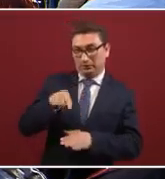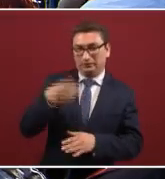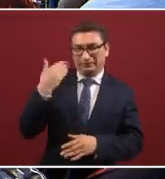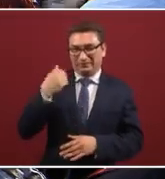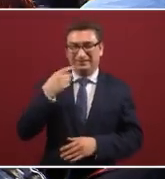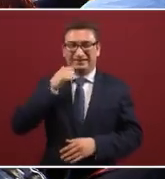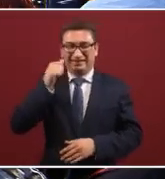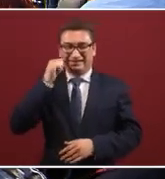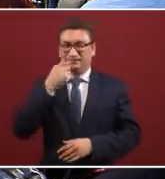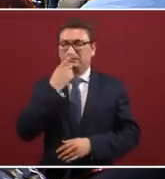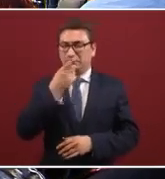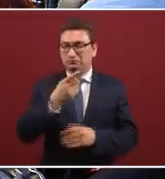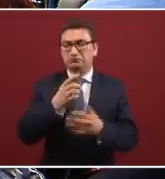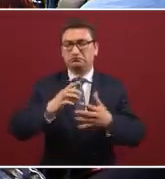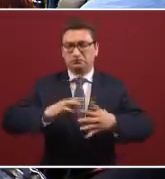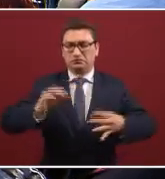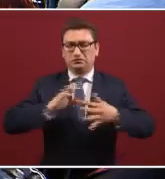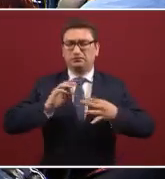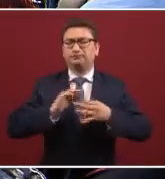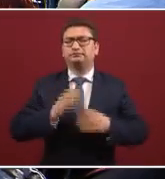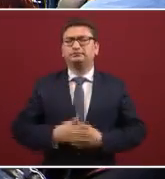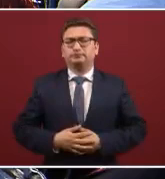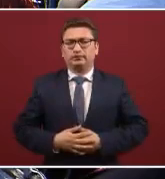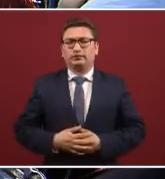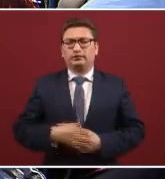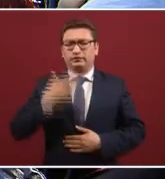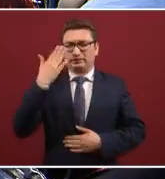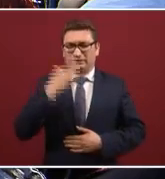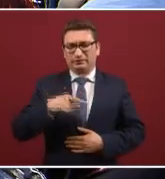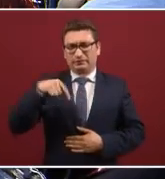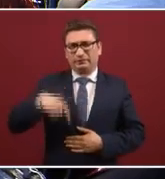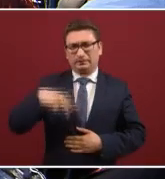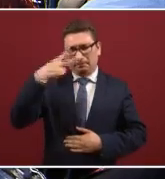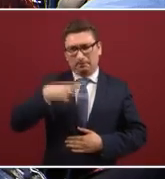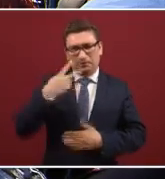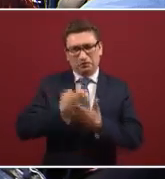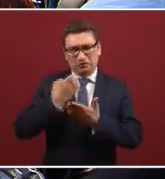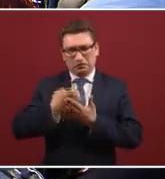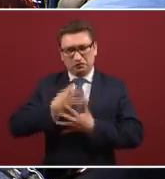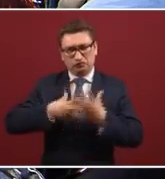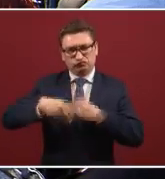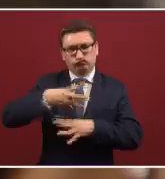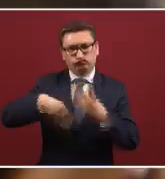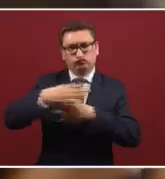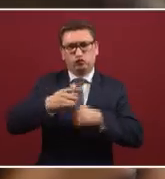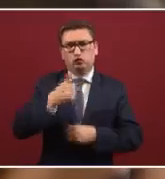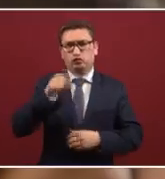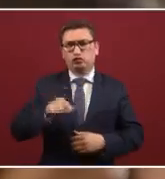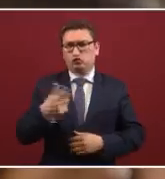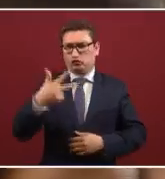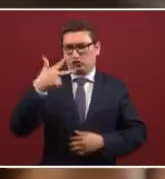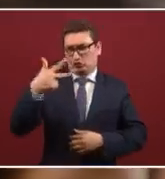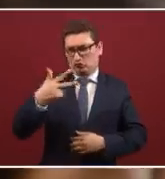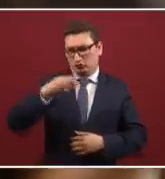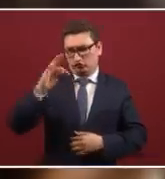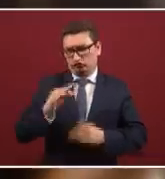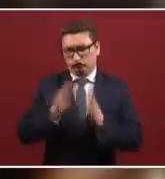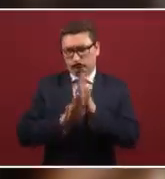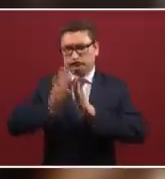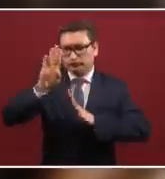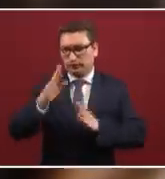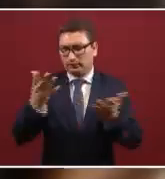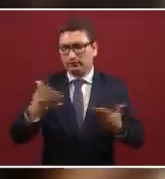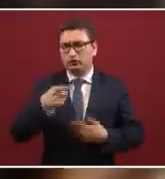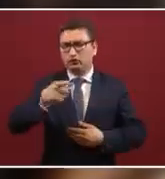el día de ayer. En el mejor de los escenarios, la economía mexicana estaría creciendo 1.8 de acuerdo con esta última estimación. Si nos